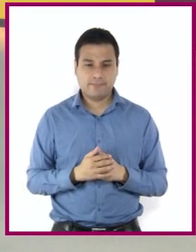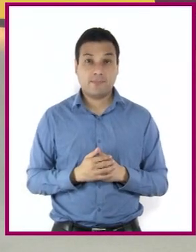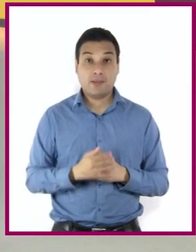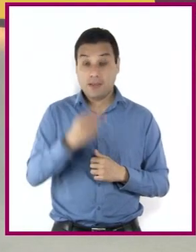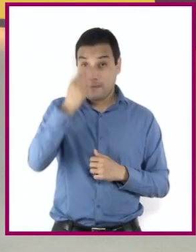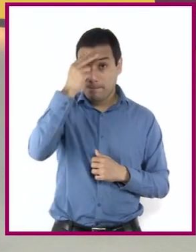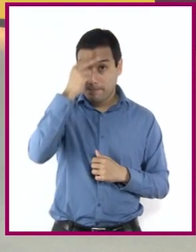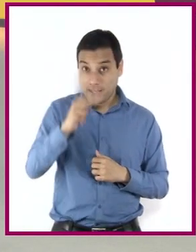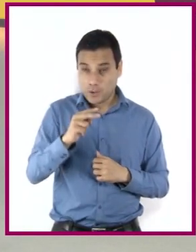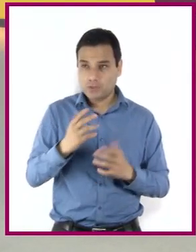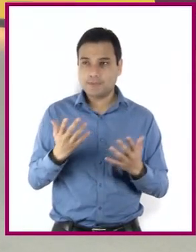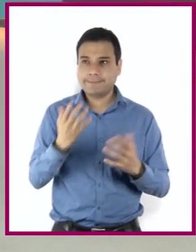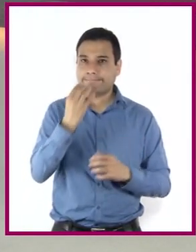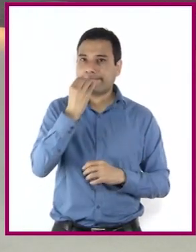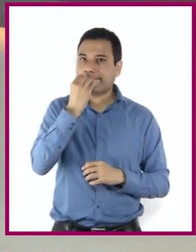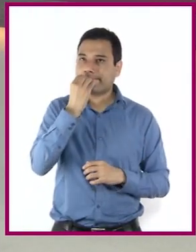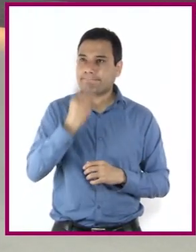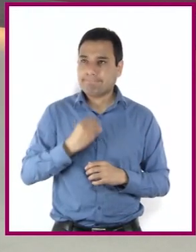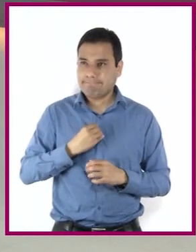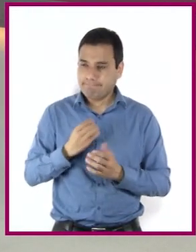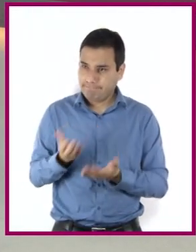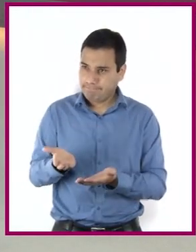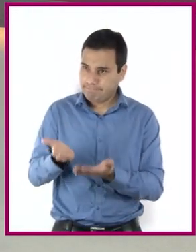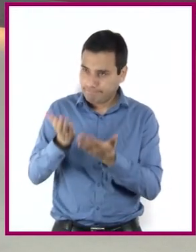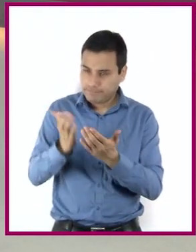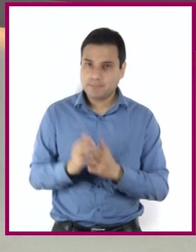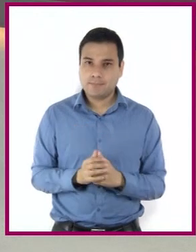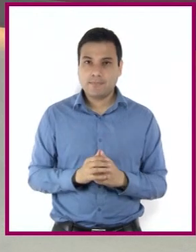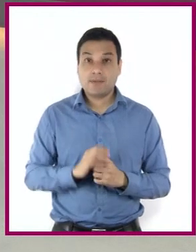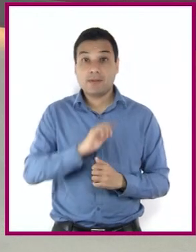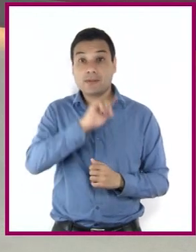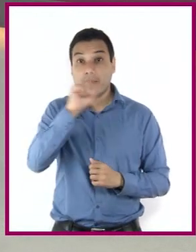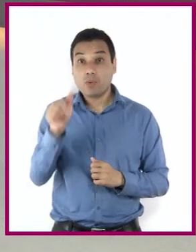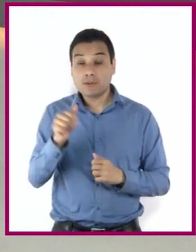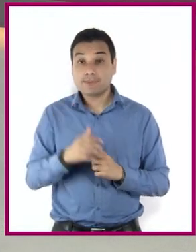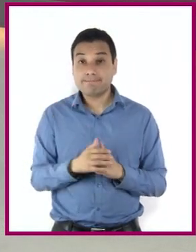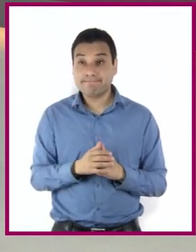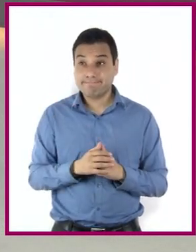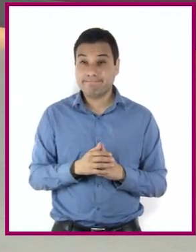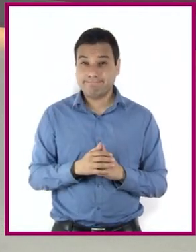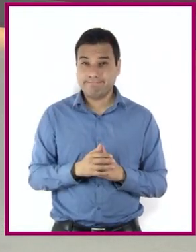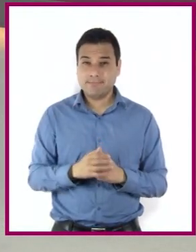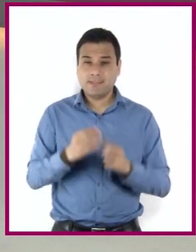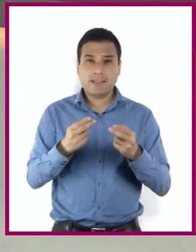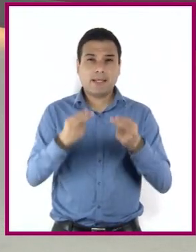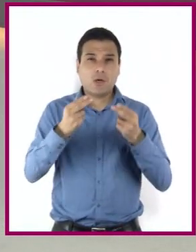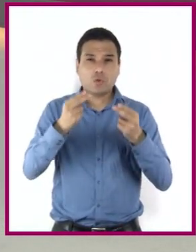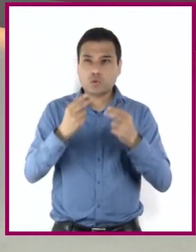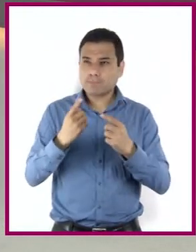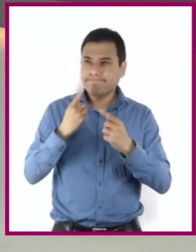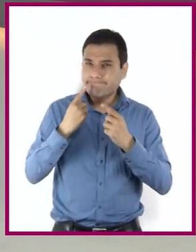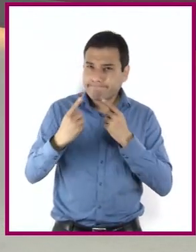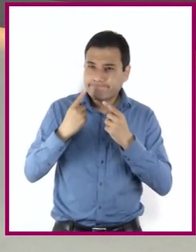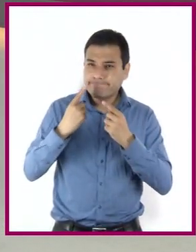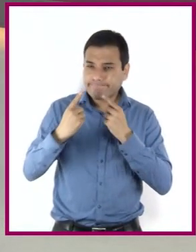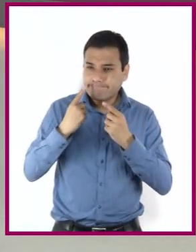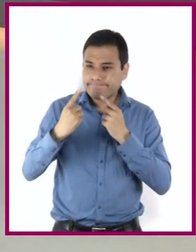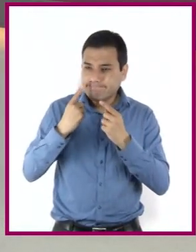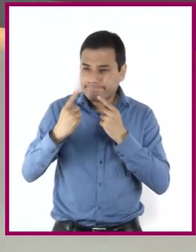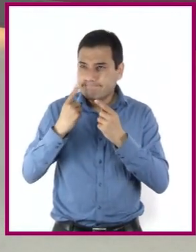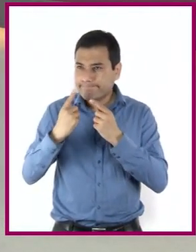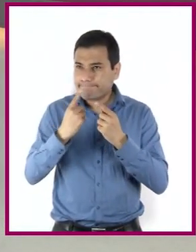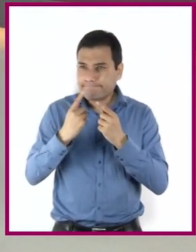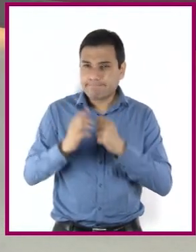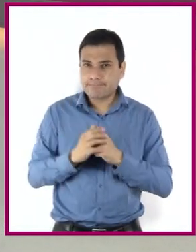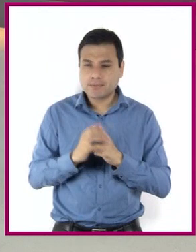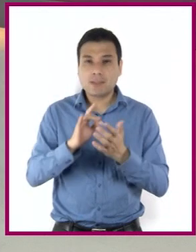los mexicanos entregaron el puerto y poco más tarde, mediante arduas negociaciones, gracias a las labores diplomáticas